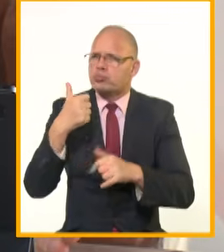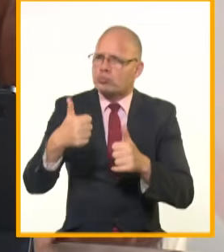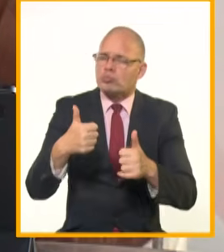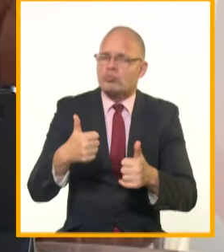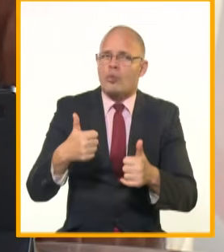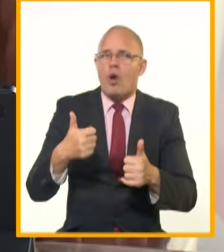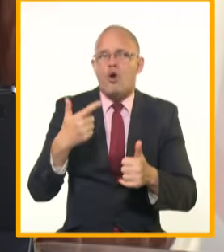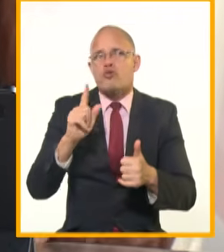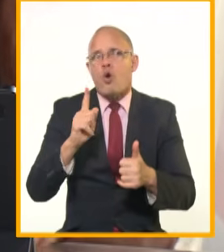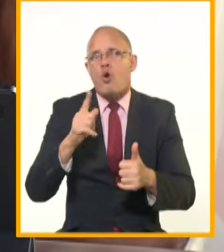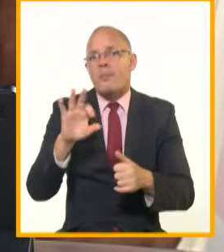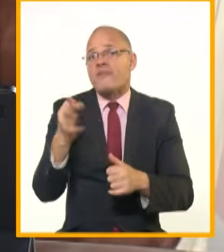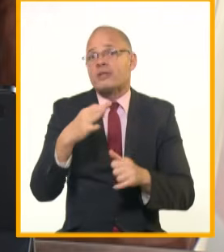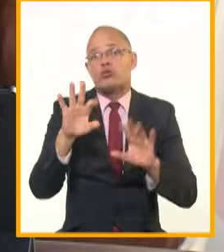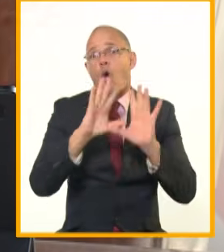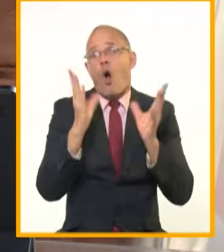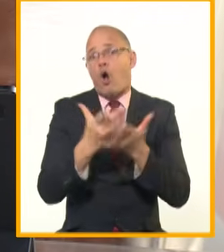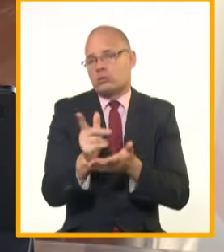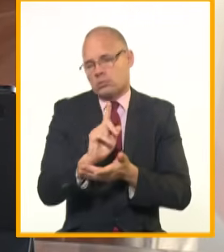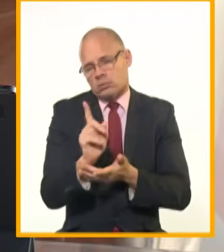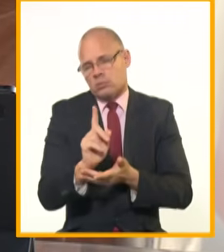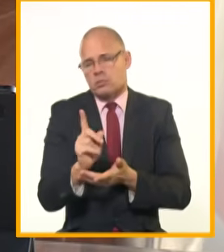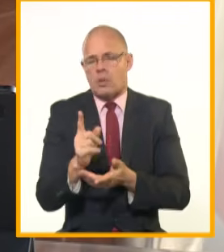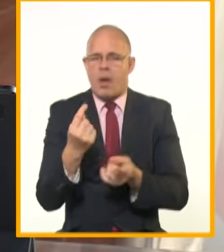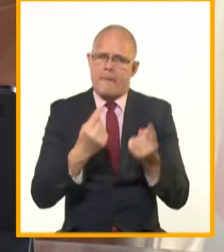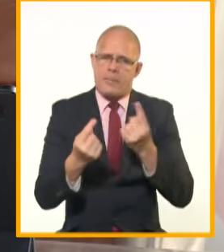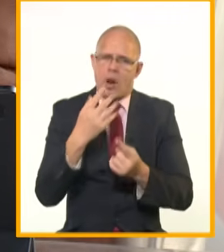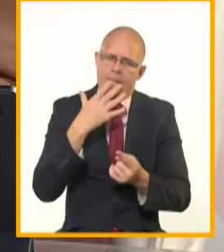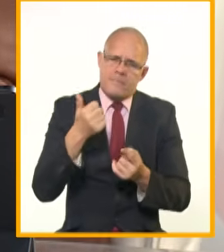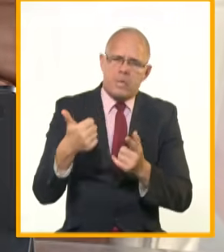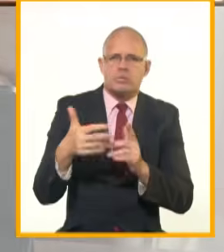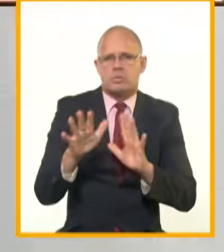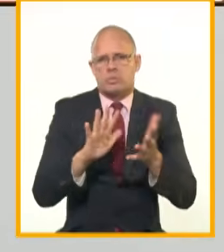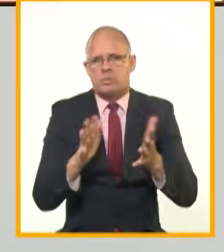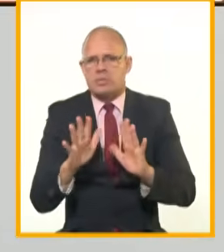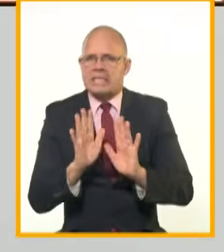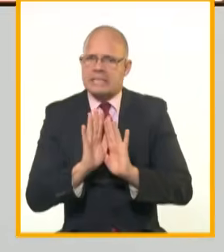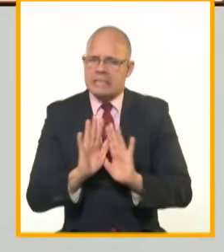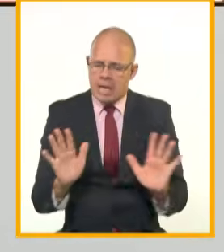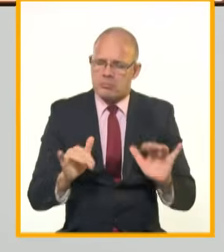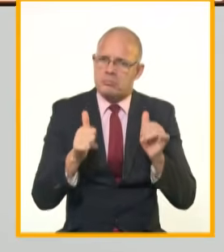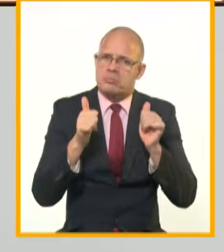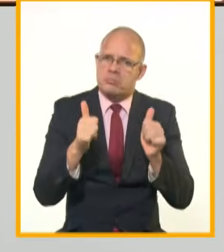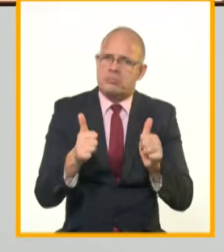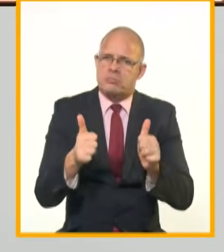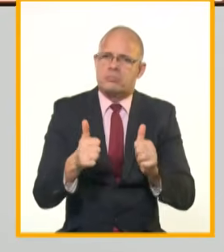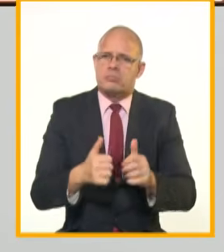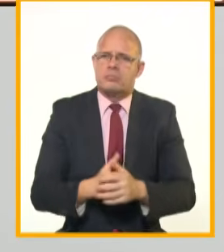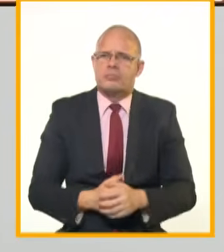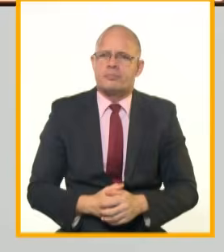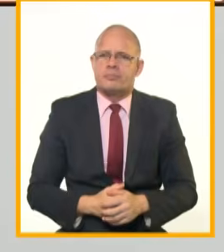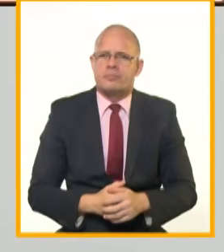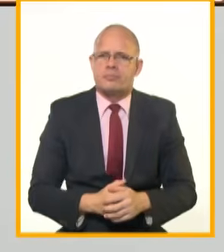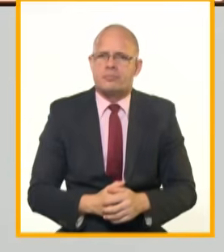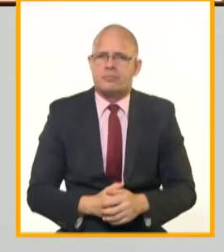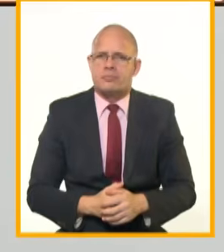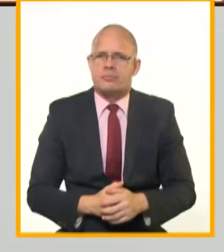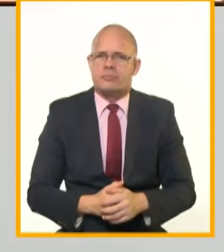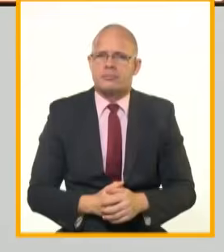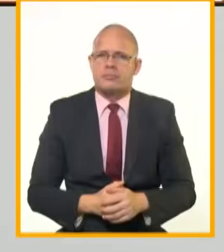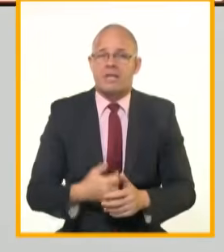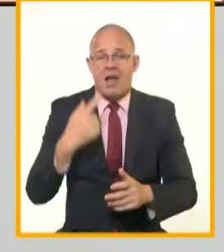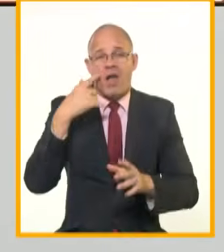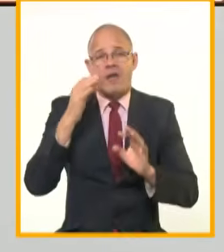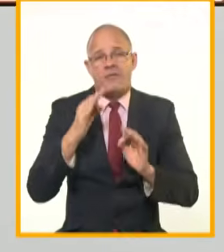quisieron, pero con el nivel de recursos se trató de optimizar y lograr terminar ese